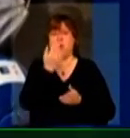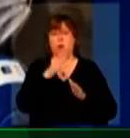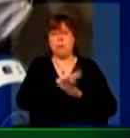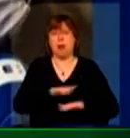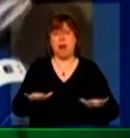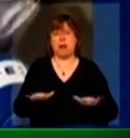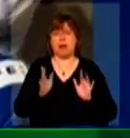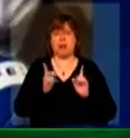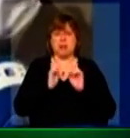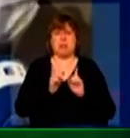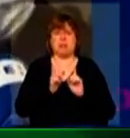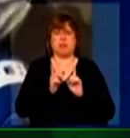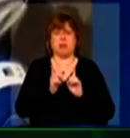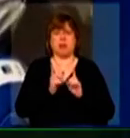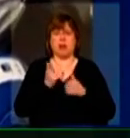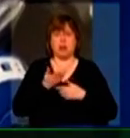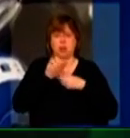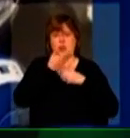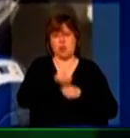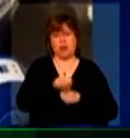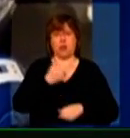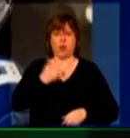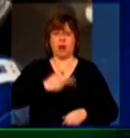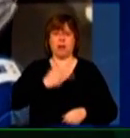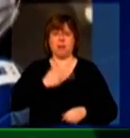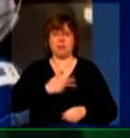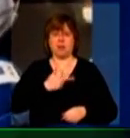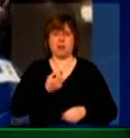territorial, ser afines en la humanidad y proporcionarles la vacuna.